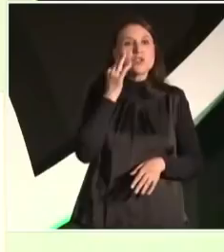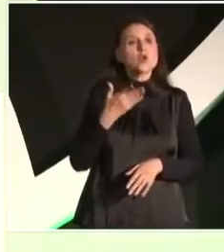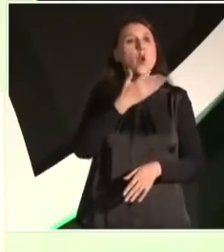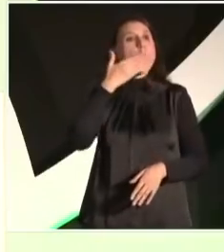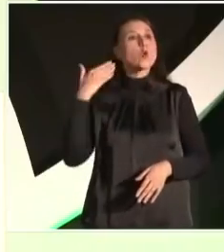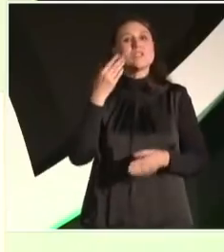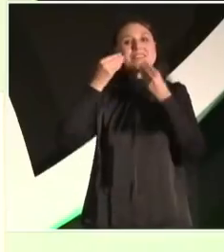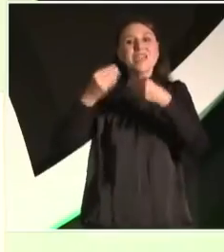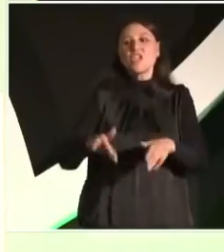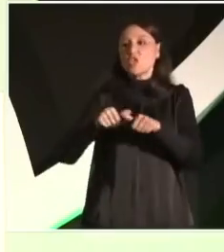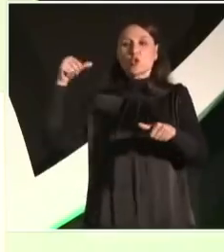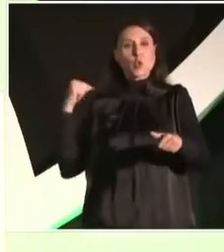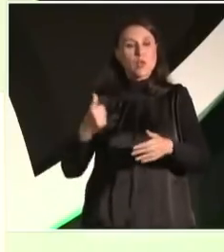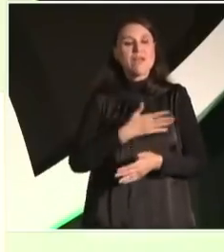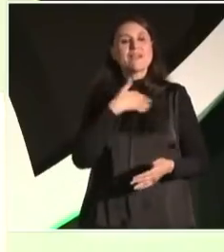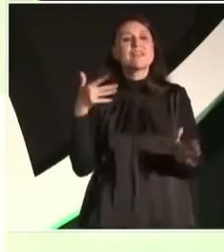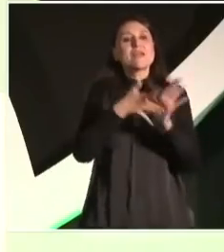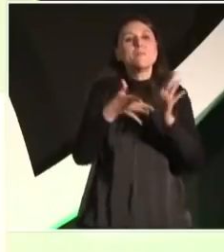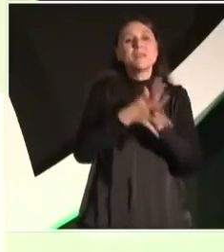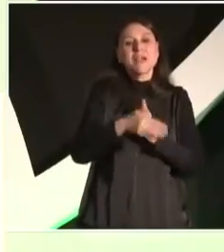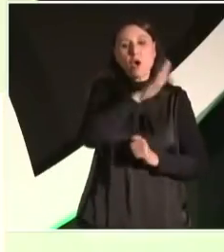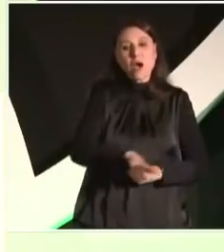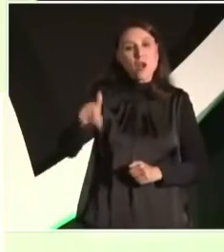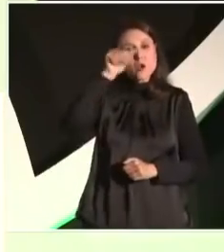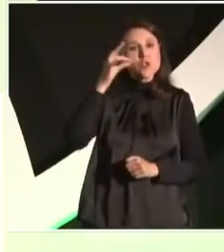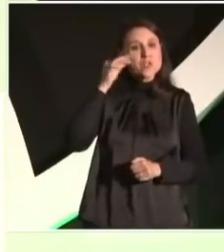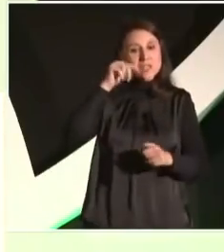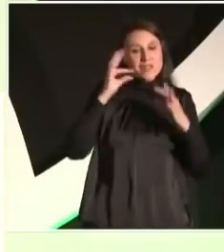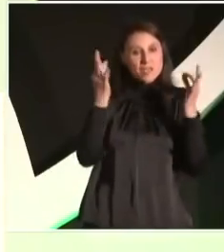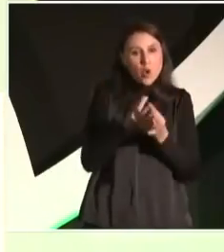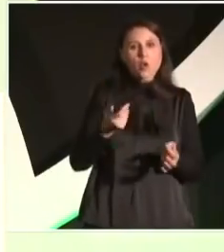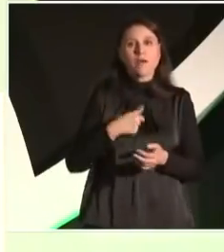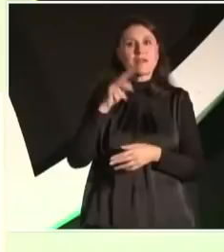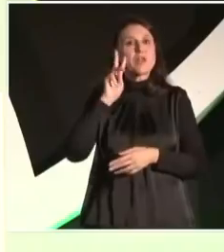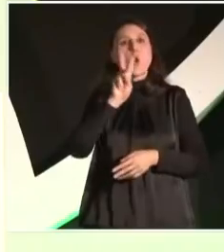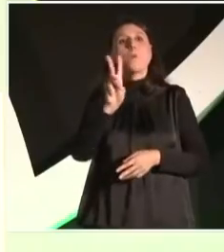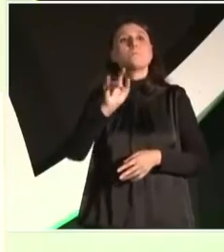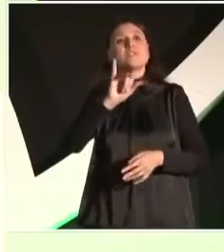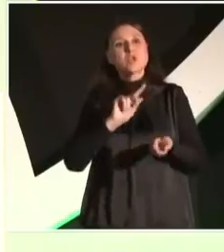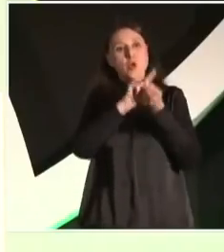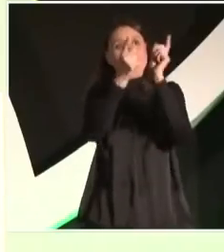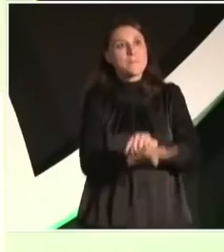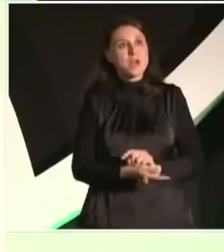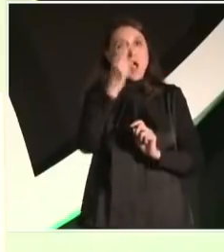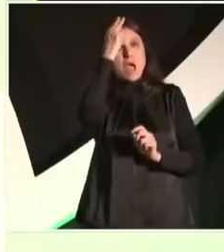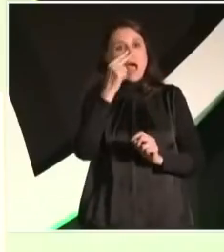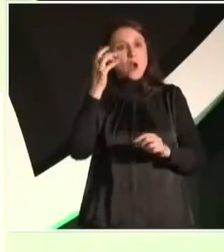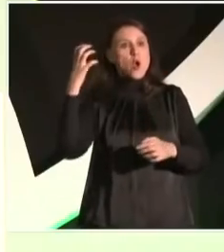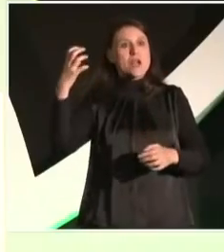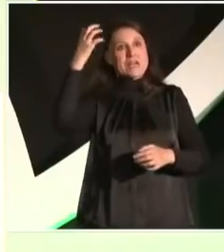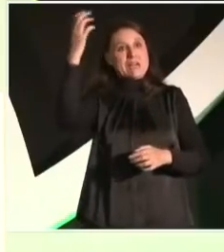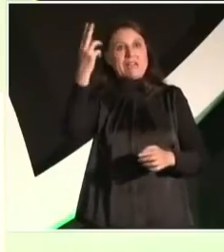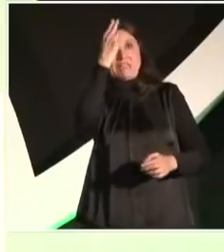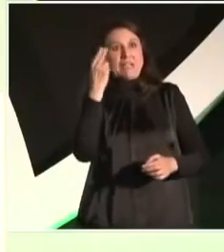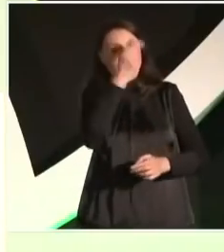de su historia. Quieren explicarle a los niños y niñas de Córdoba que de los visigodos pasamos a los reyes católicos, que no hubo 8 siglos